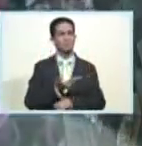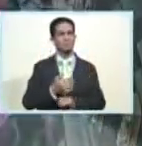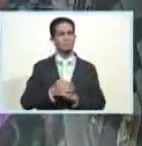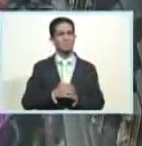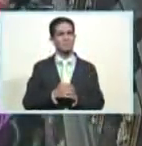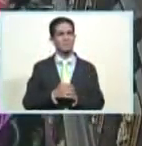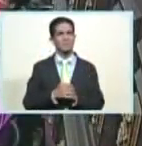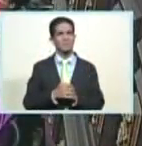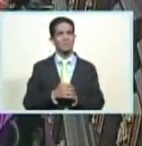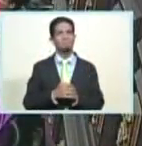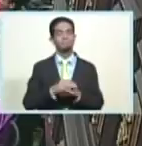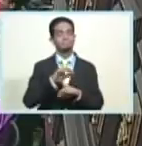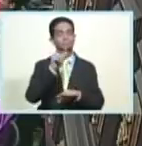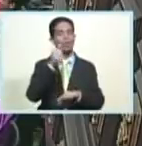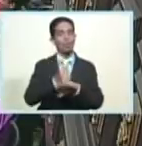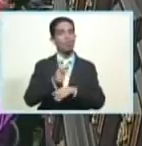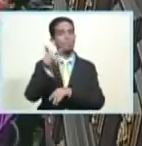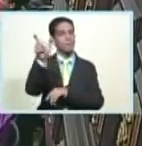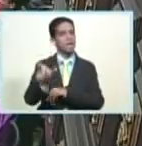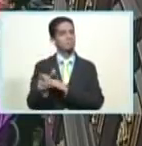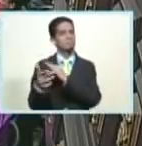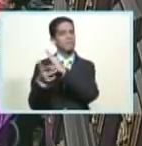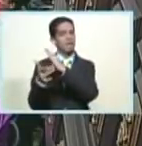Se disculpa Omar Barbosa.